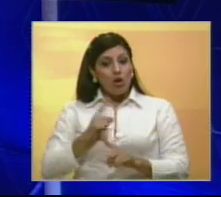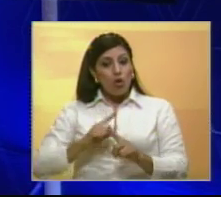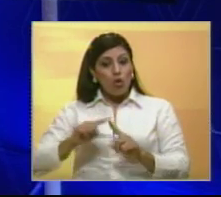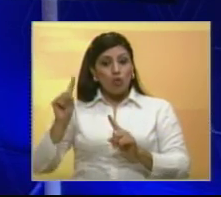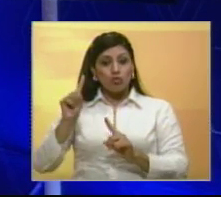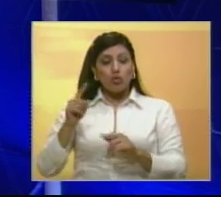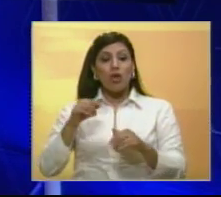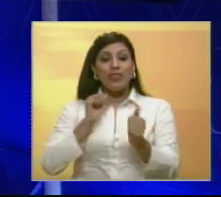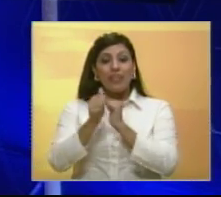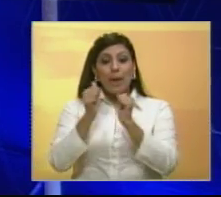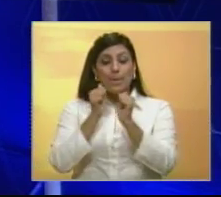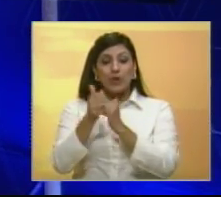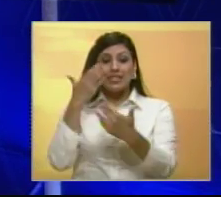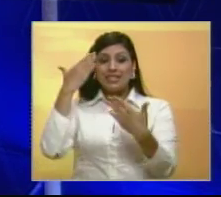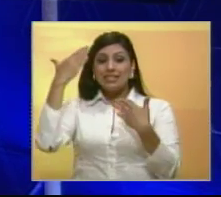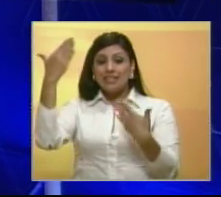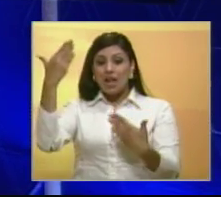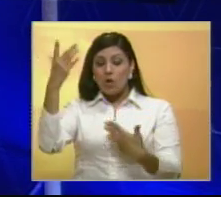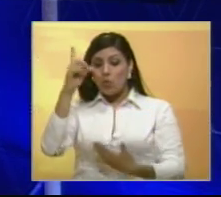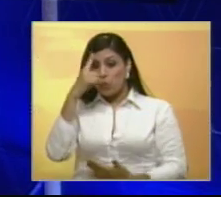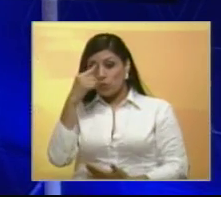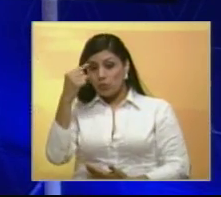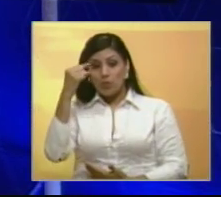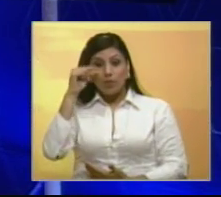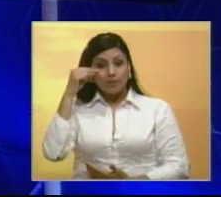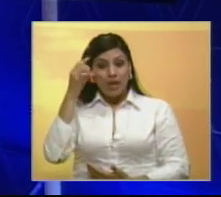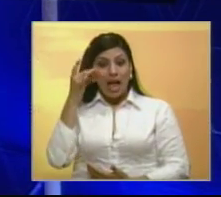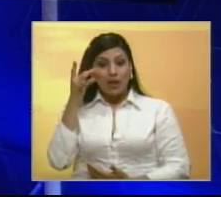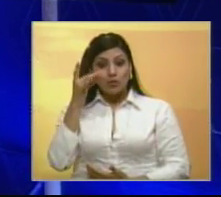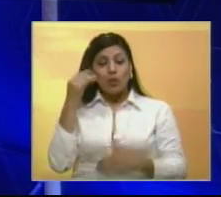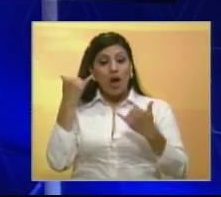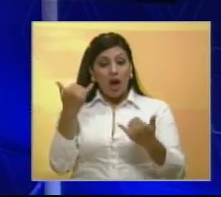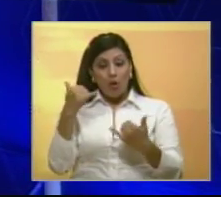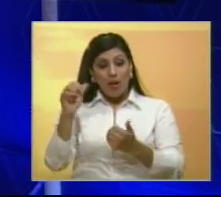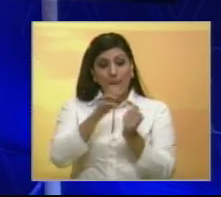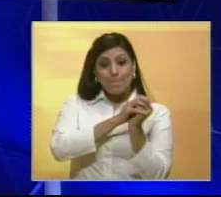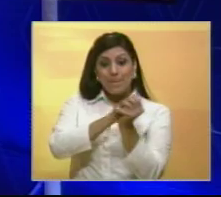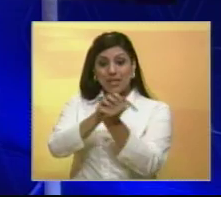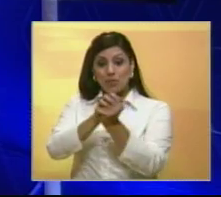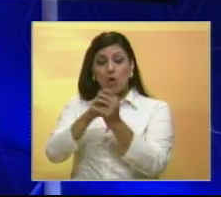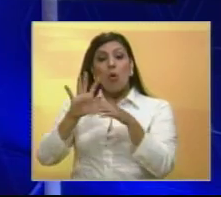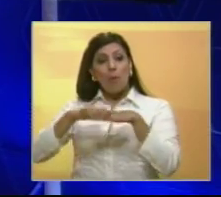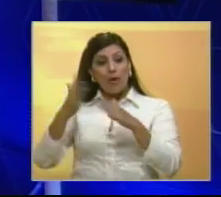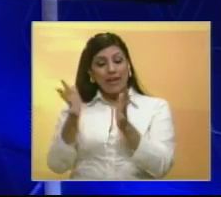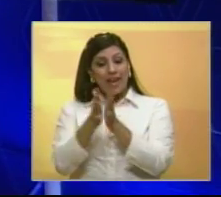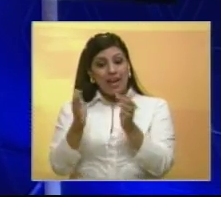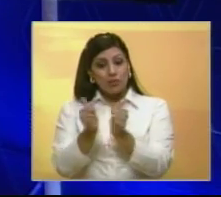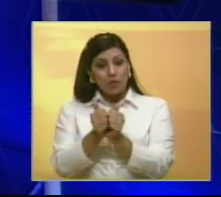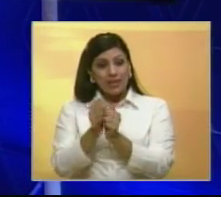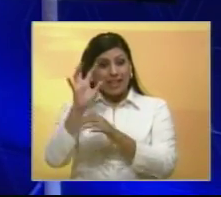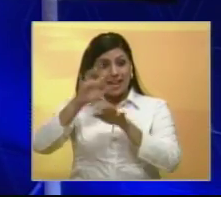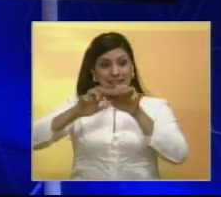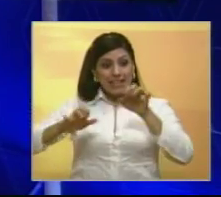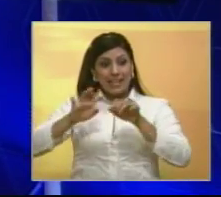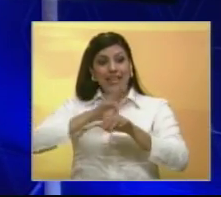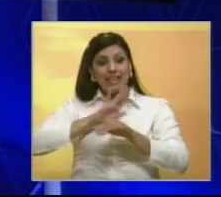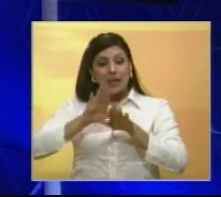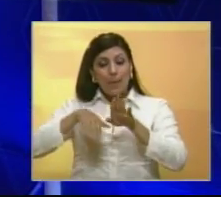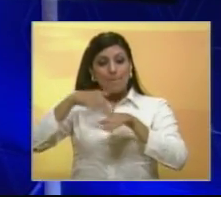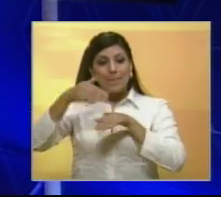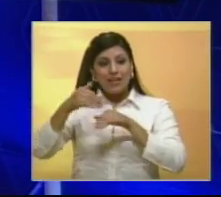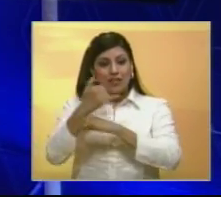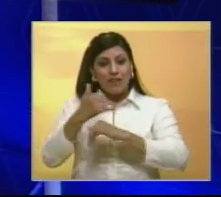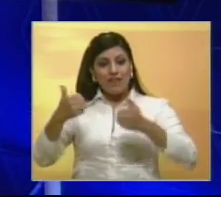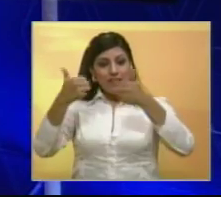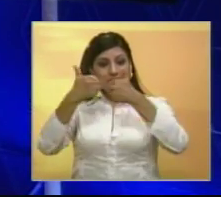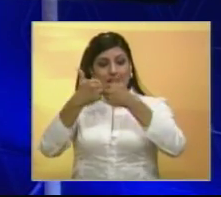Amigos, bienvenidos a los deportes. Les saluda Tony Cittadino. Comenzamos con béisbol profesional venezolano, porque Caribe de Anzoátegui y Tigres de Aragua quedaron a un paso de la serie